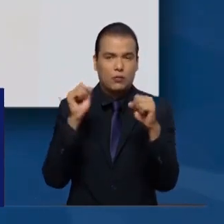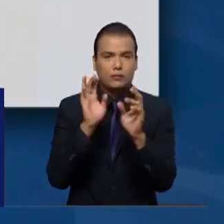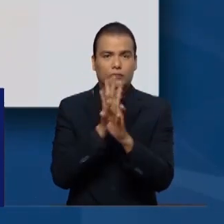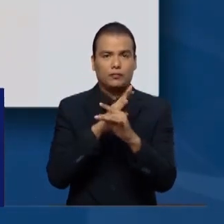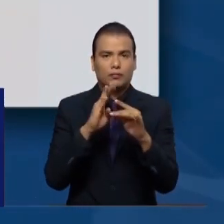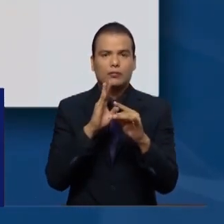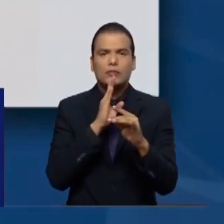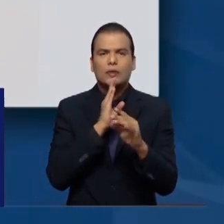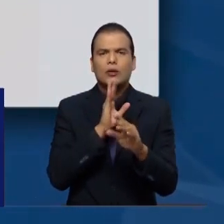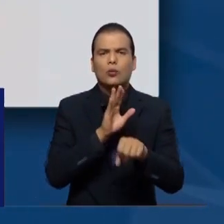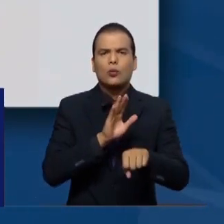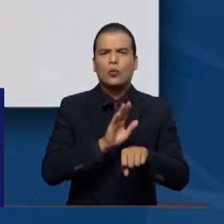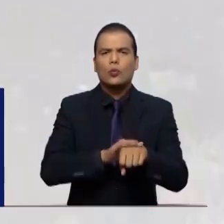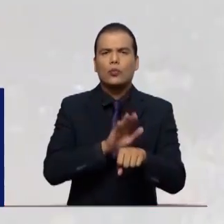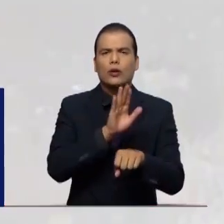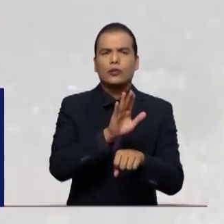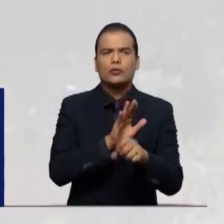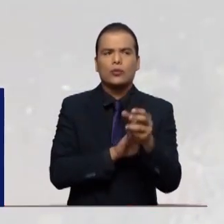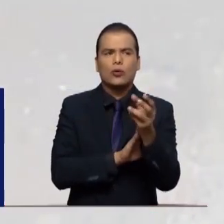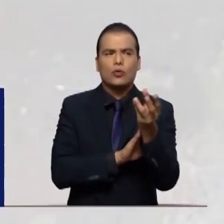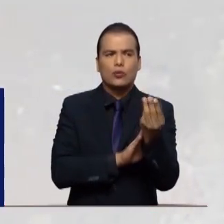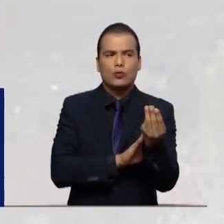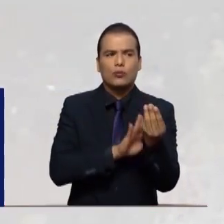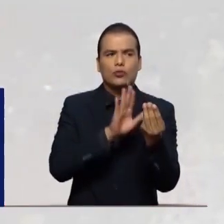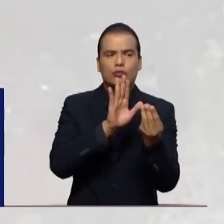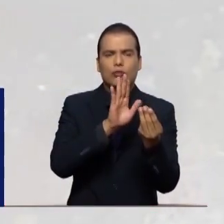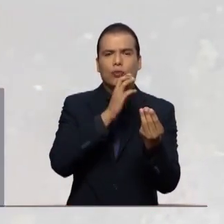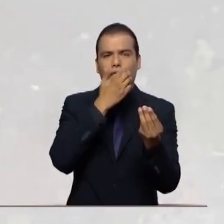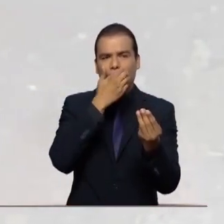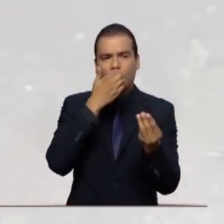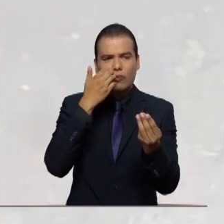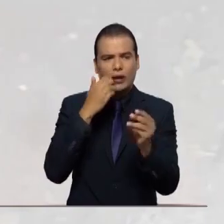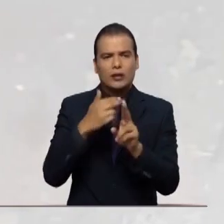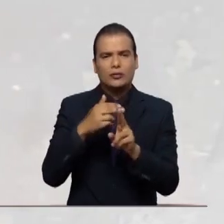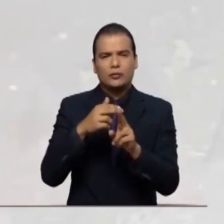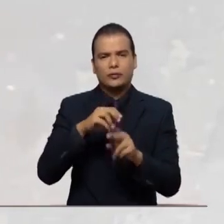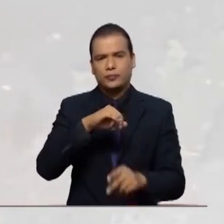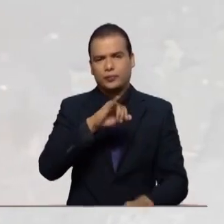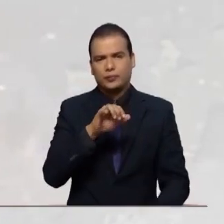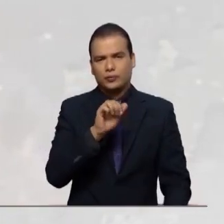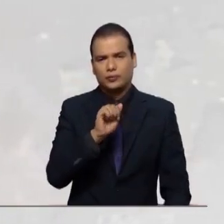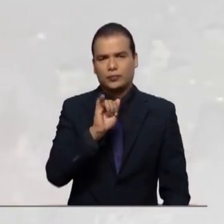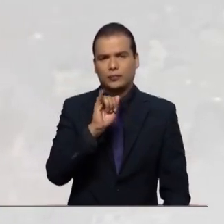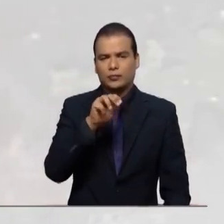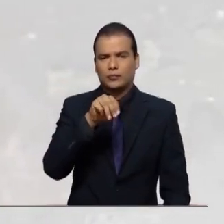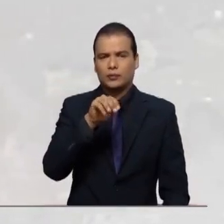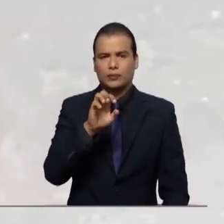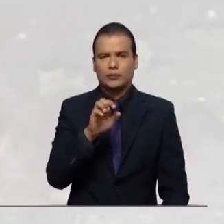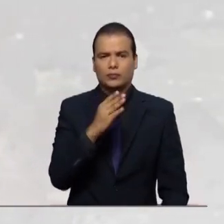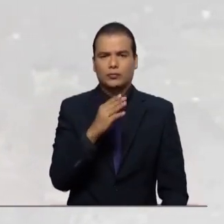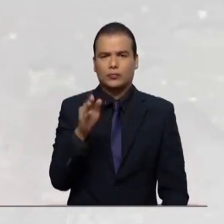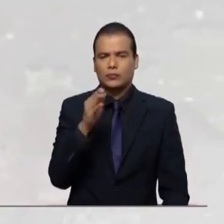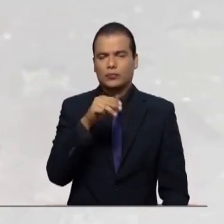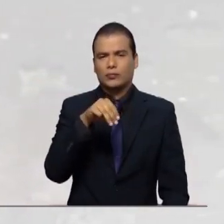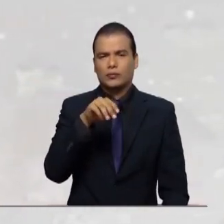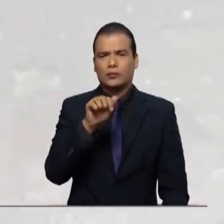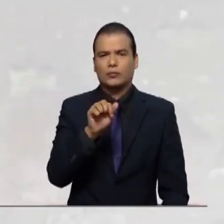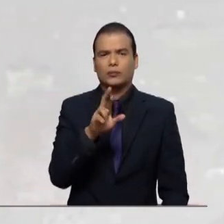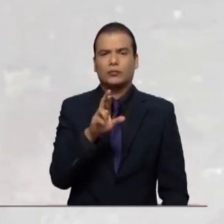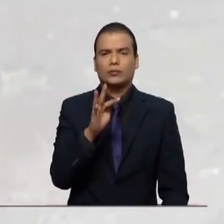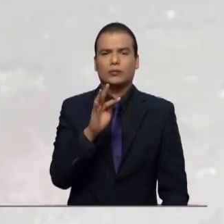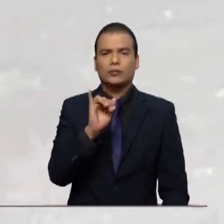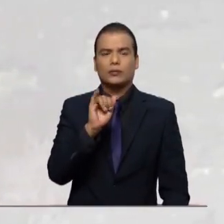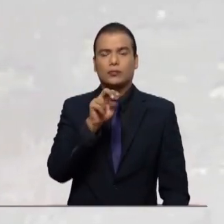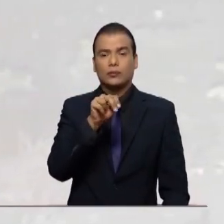Jaime Martínez. En ese momento las autoridades están pues ya acordonado en el lugar, se hicieron cotejos y hay otros